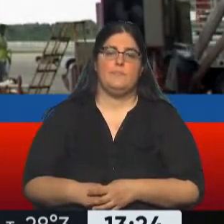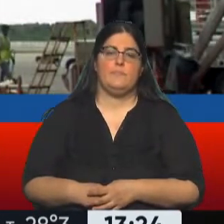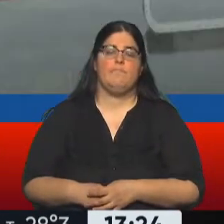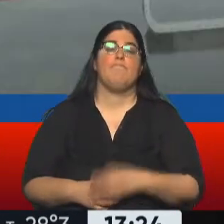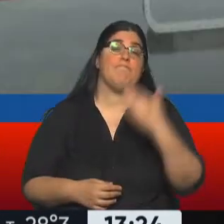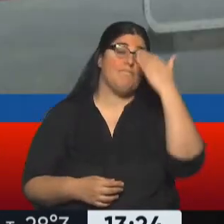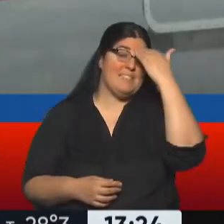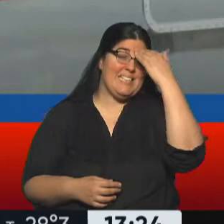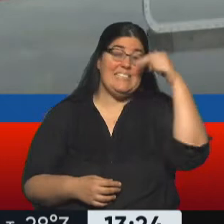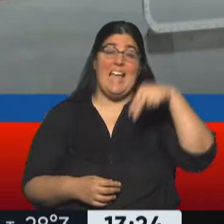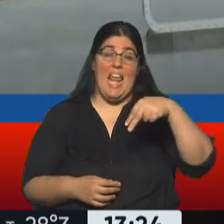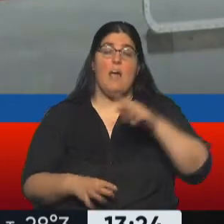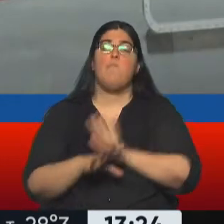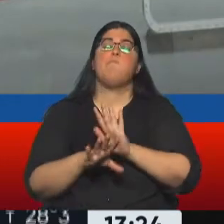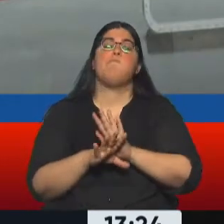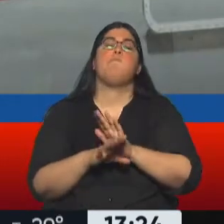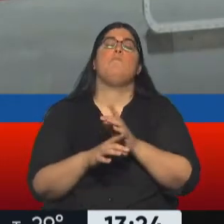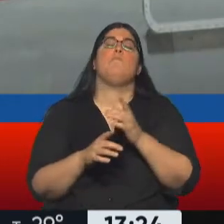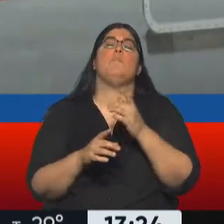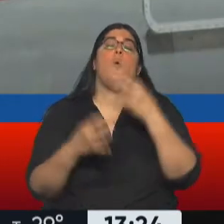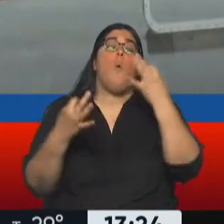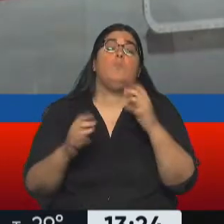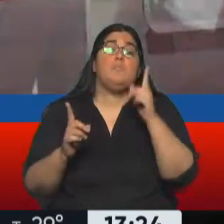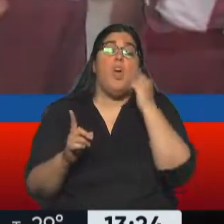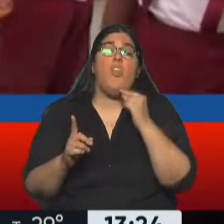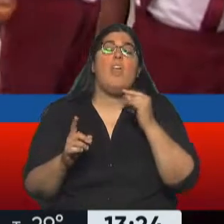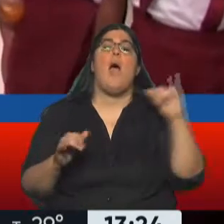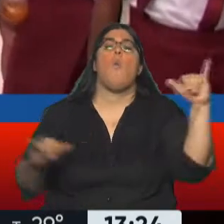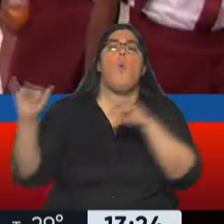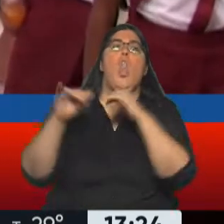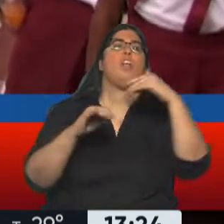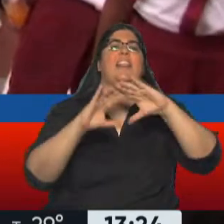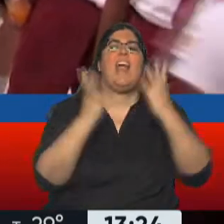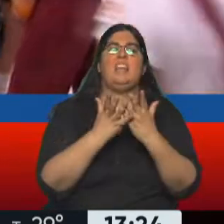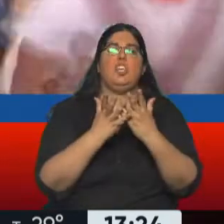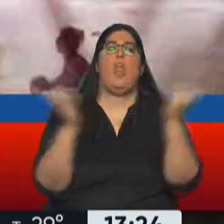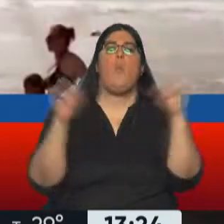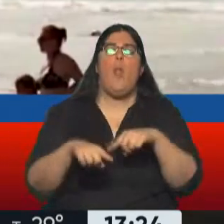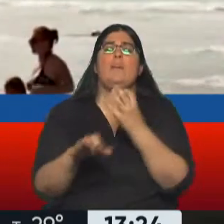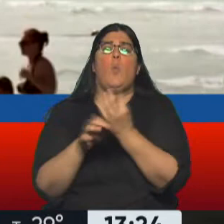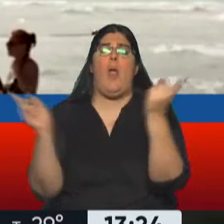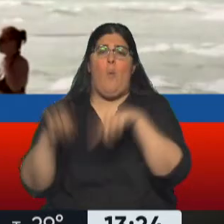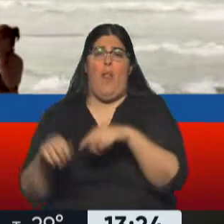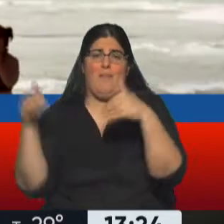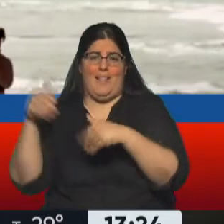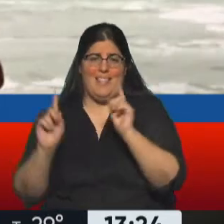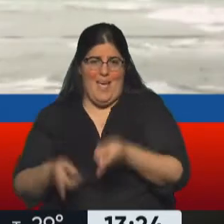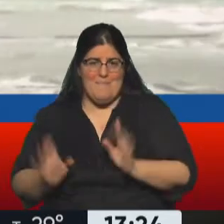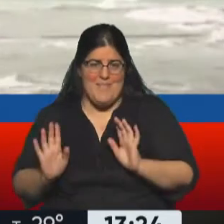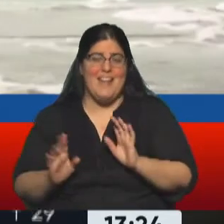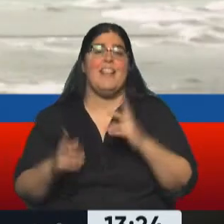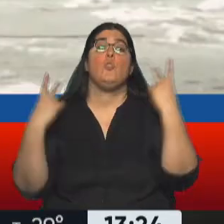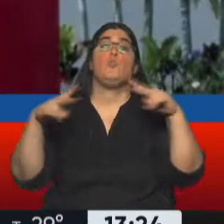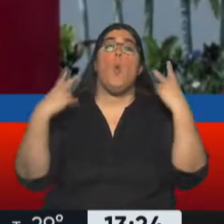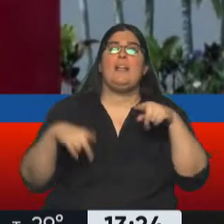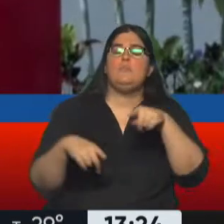El 15N coincidió con la reapertura de los vuelos internacionales y el regreso a las aulas. La actividad turística